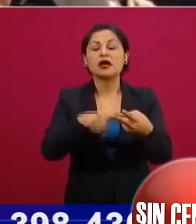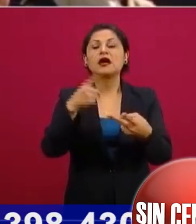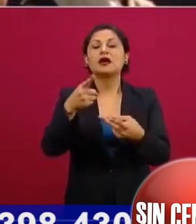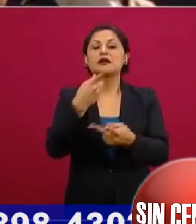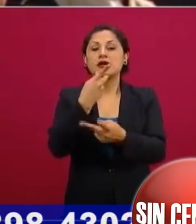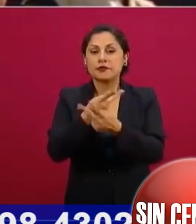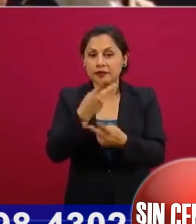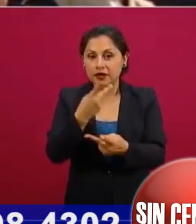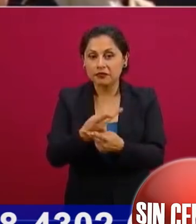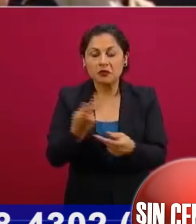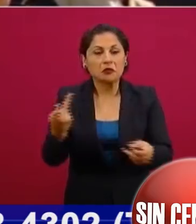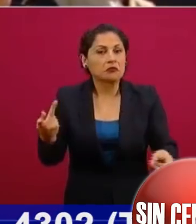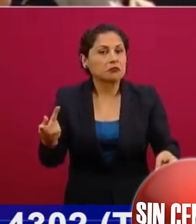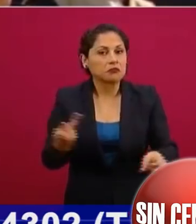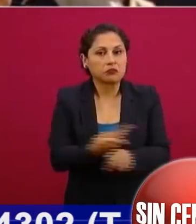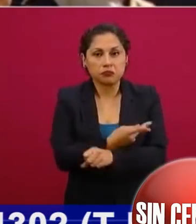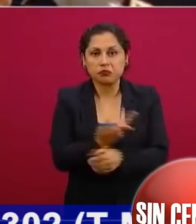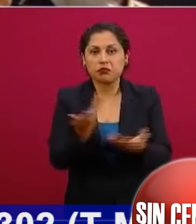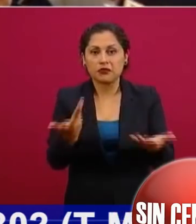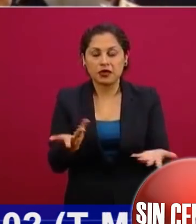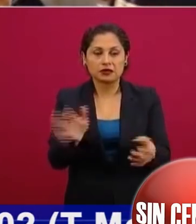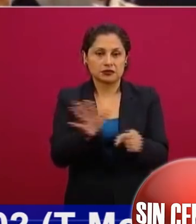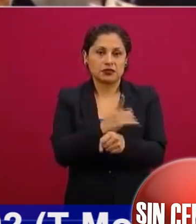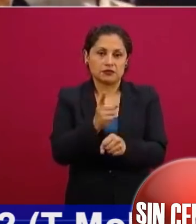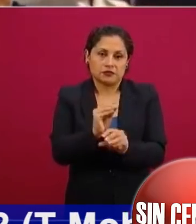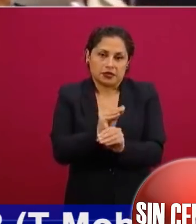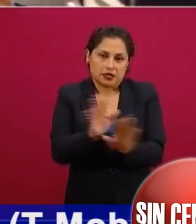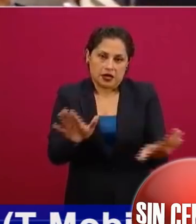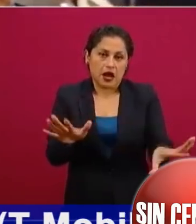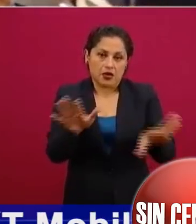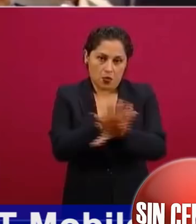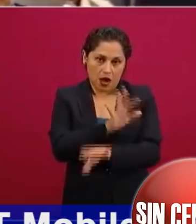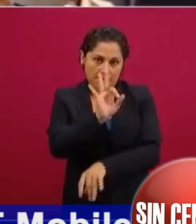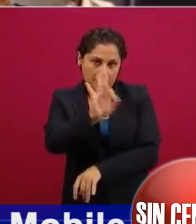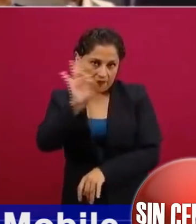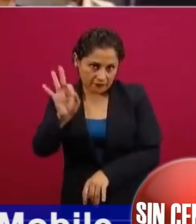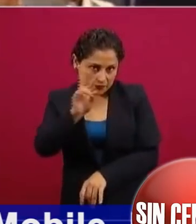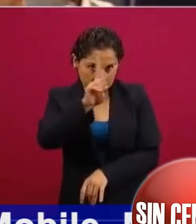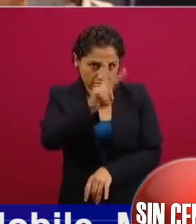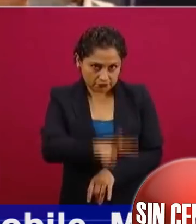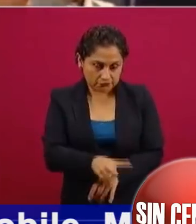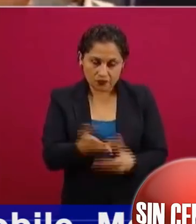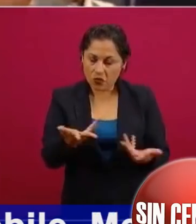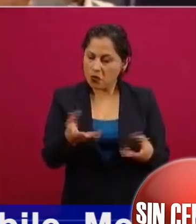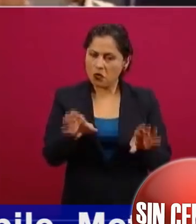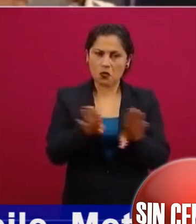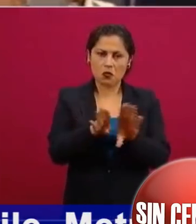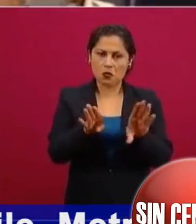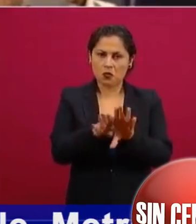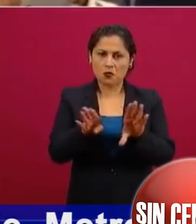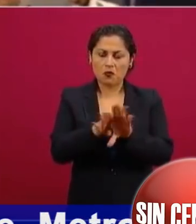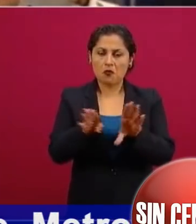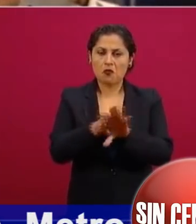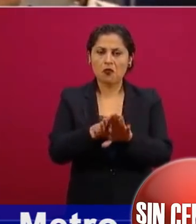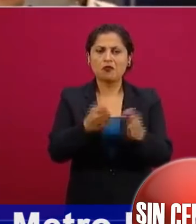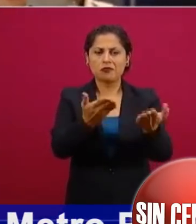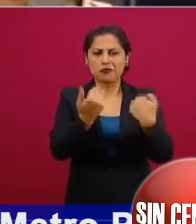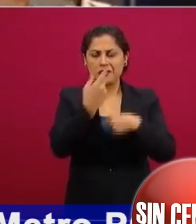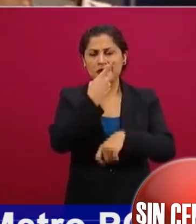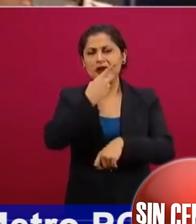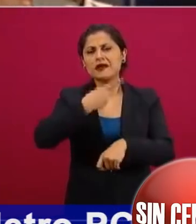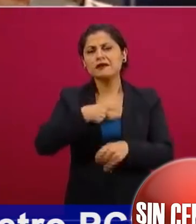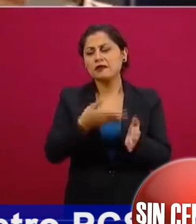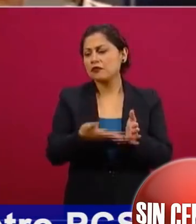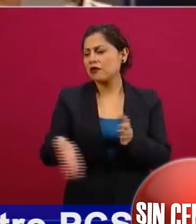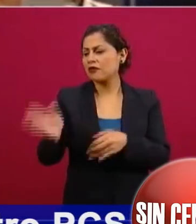Porque también ahí debe de haber cambios por las fechas, o qué es lo que está ocurriendo ahí, cómo va a ser el mecanismo,